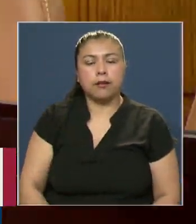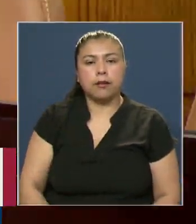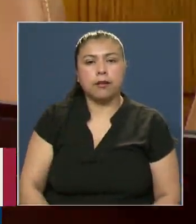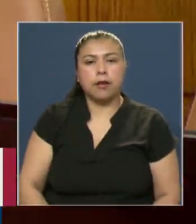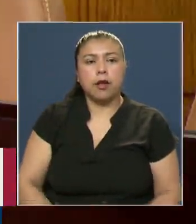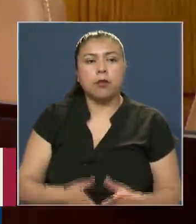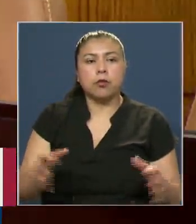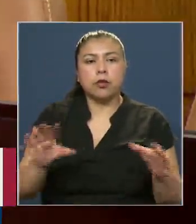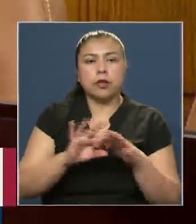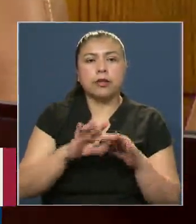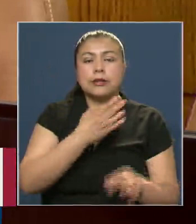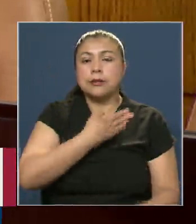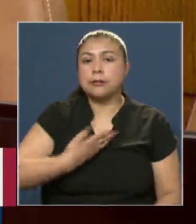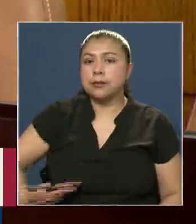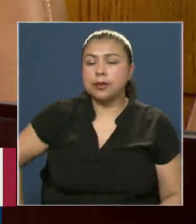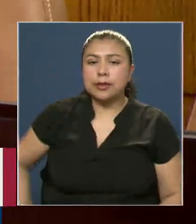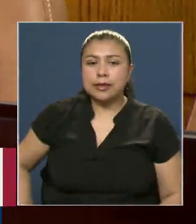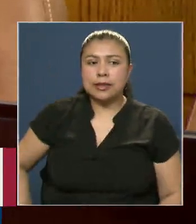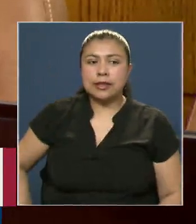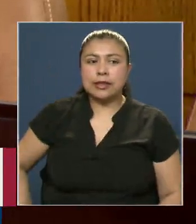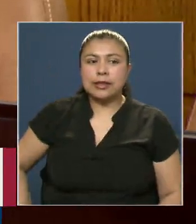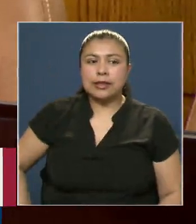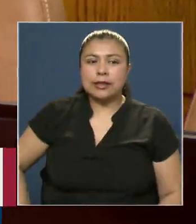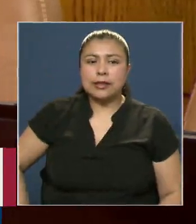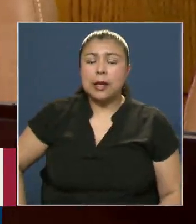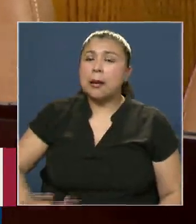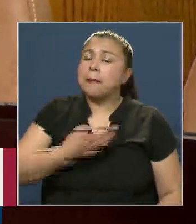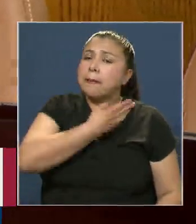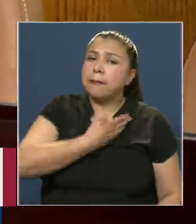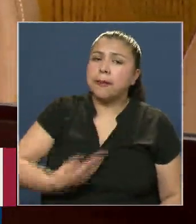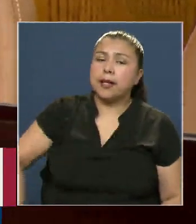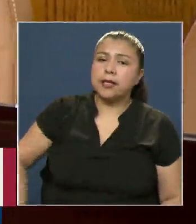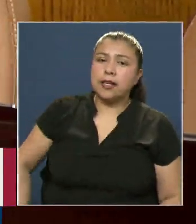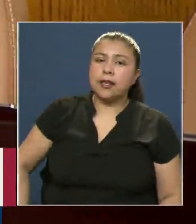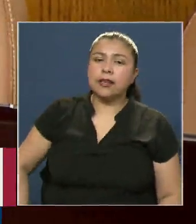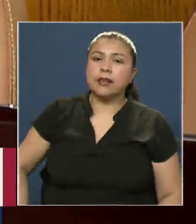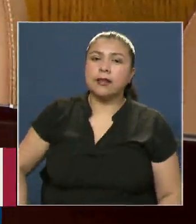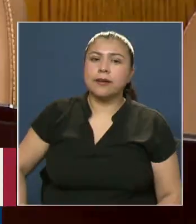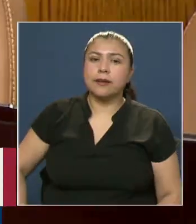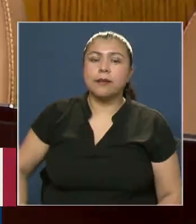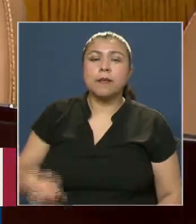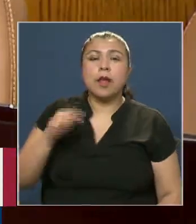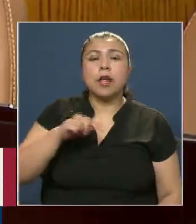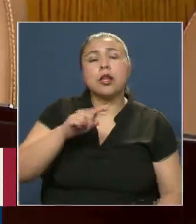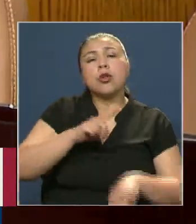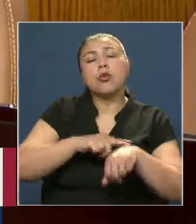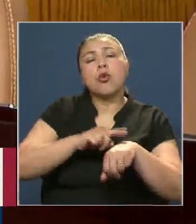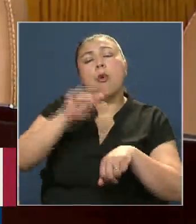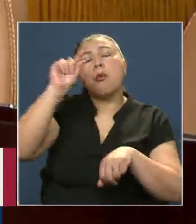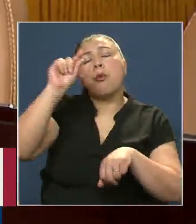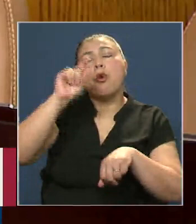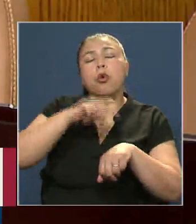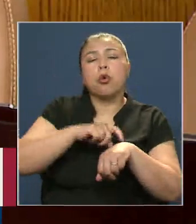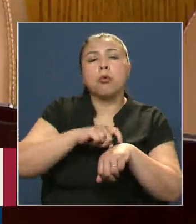Muchas gracias, presidente. Presidente, en estos pocos minutos quisiera aprovechar el tiempo para